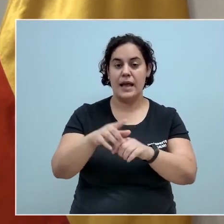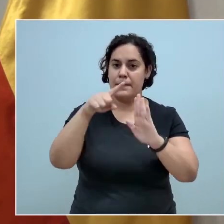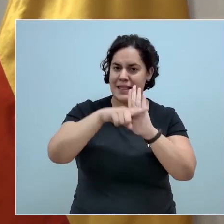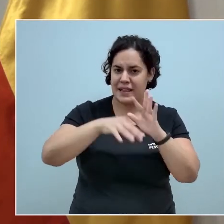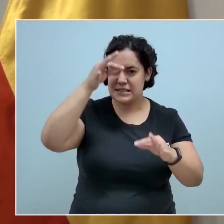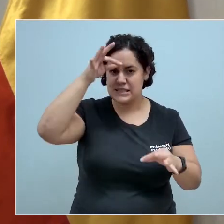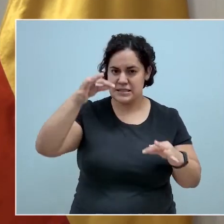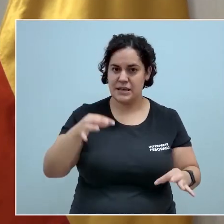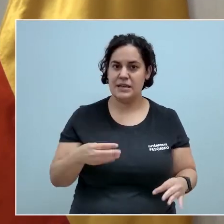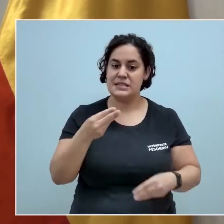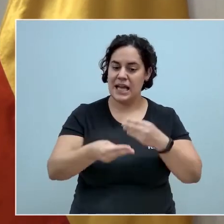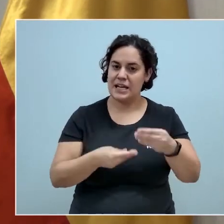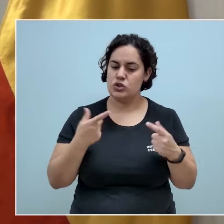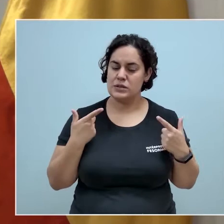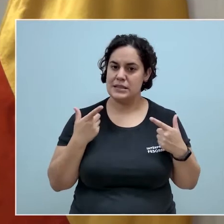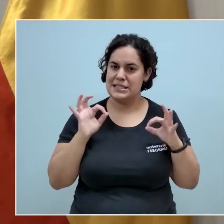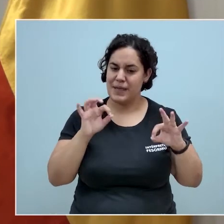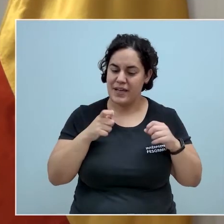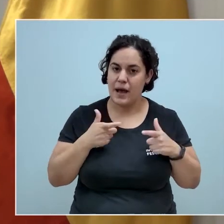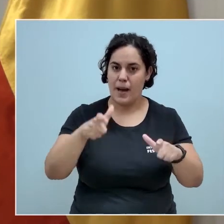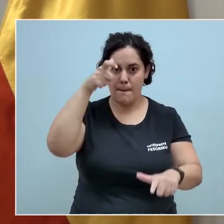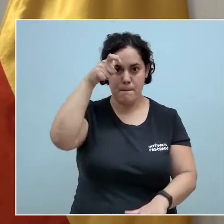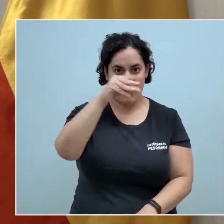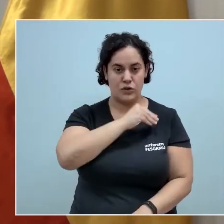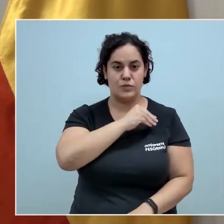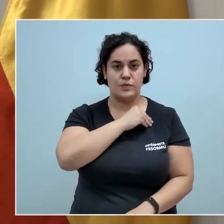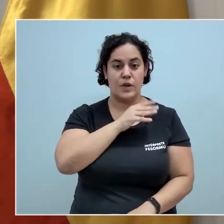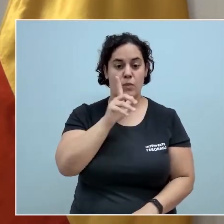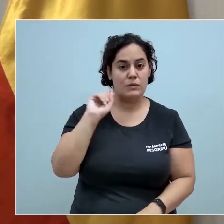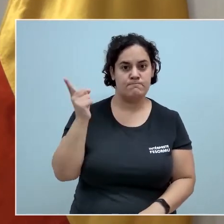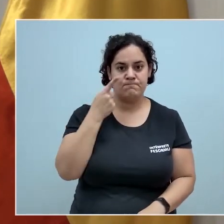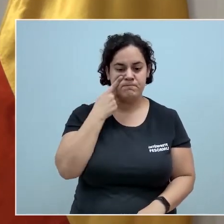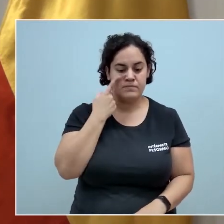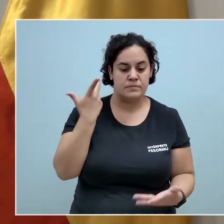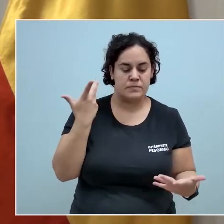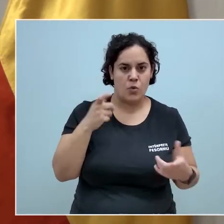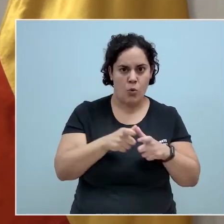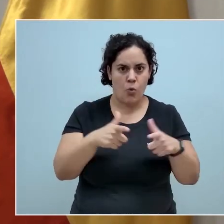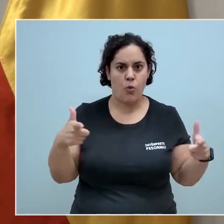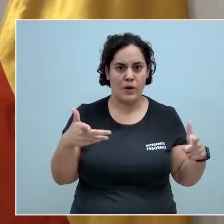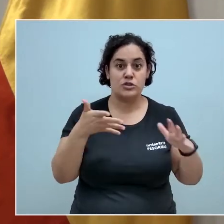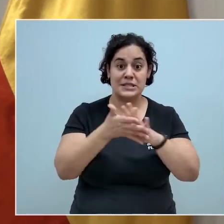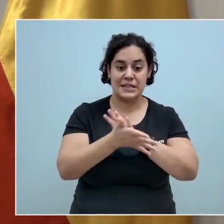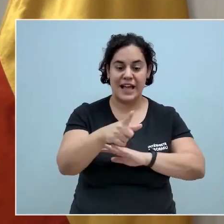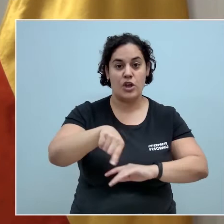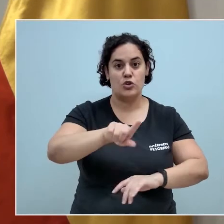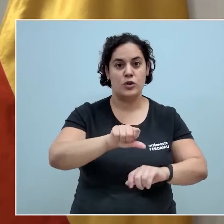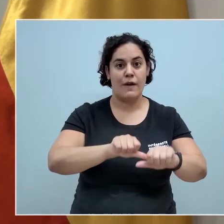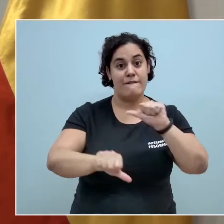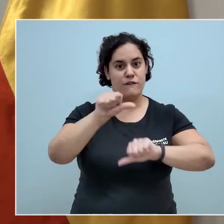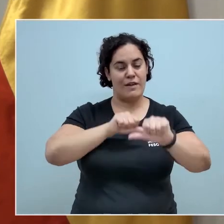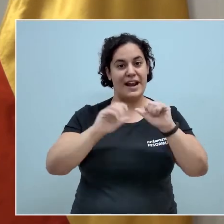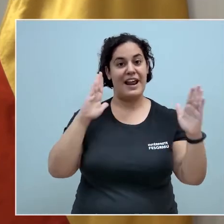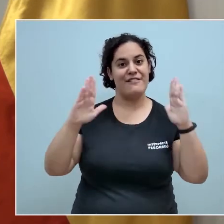específicas para el municipio de Totana. El aumento detectado de casos en Totana hace que el municipio tenga que volver a la fase 1 de